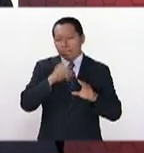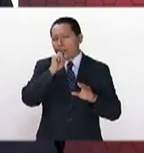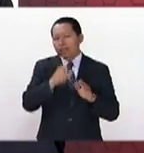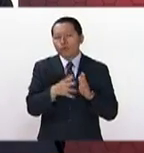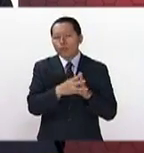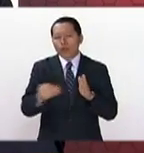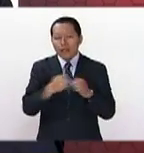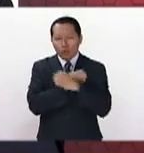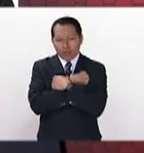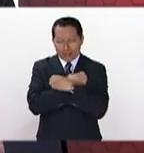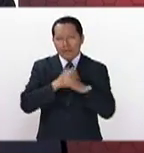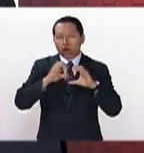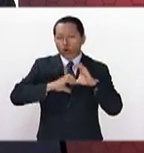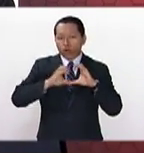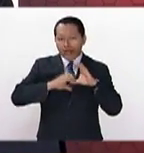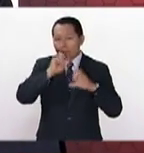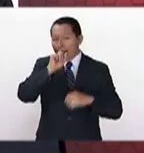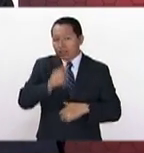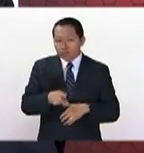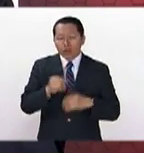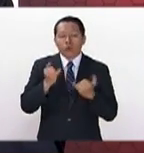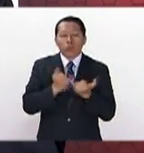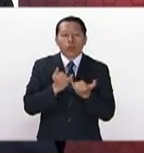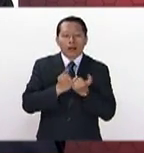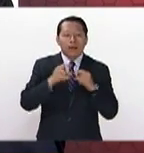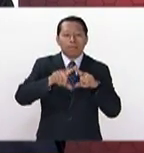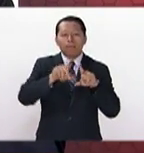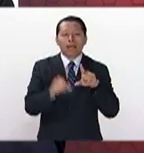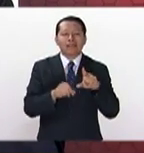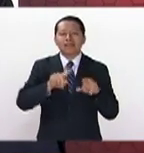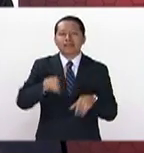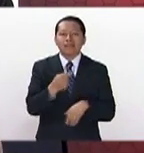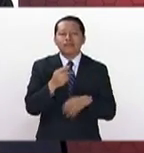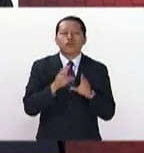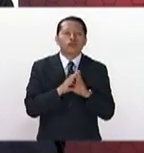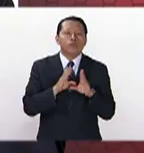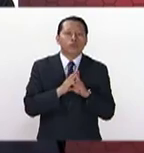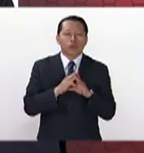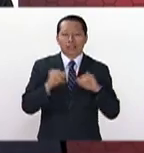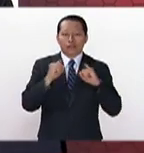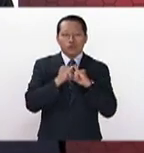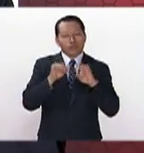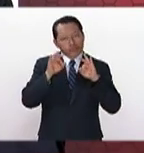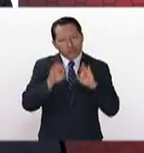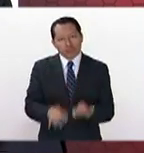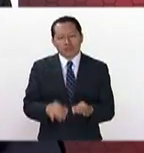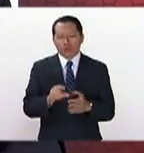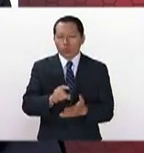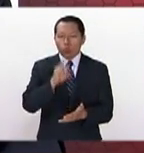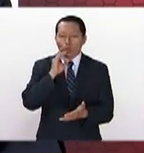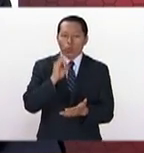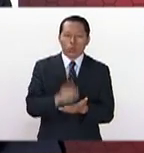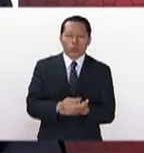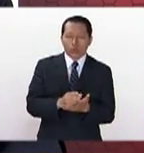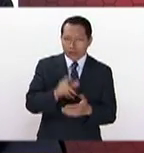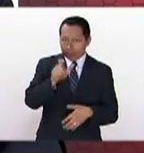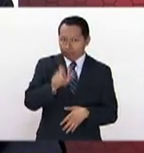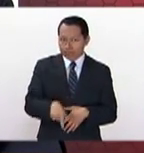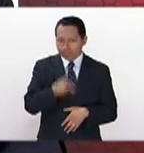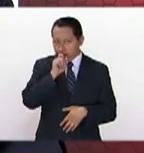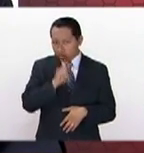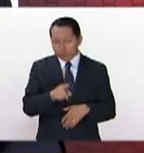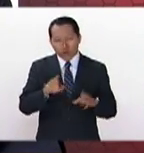que ofrecemos en CONALEP. Y para el país somos una institución modelo, única en su tipo,